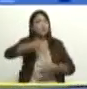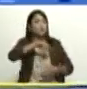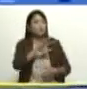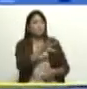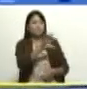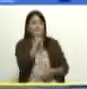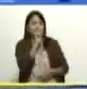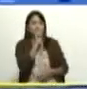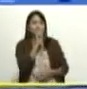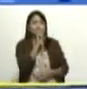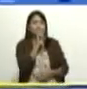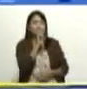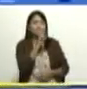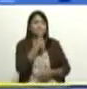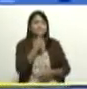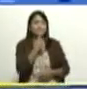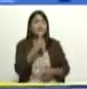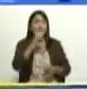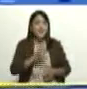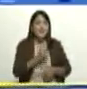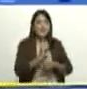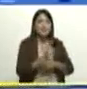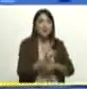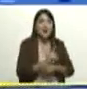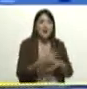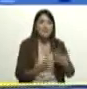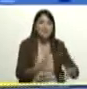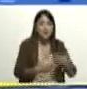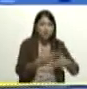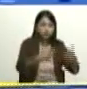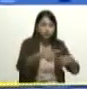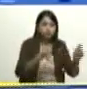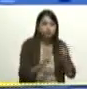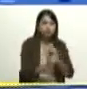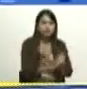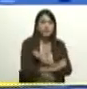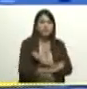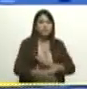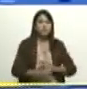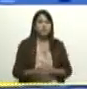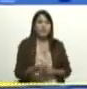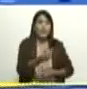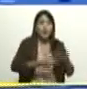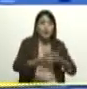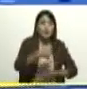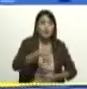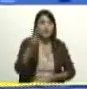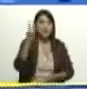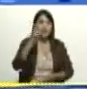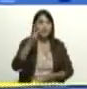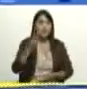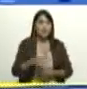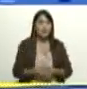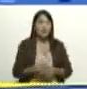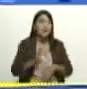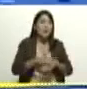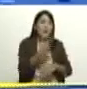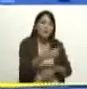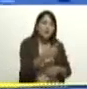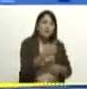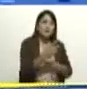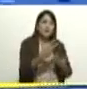Nos tocó acelerar la transición de la economía dependiente